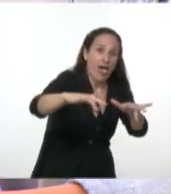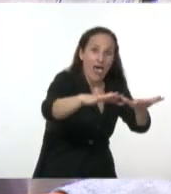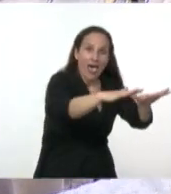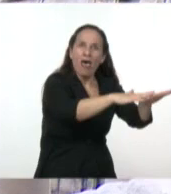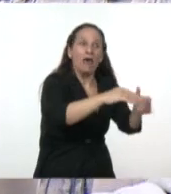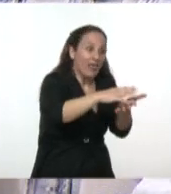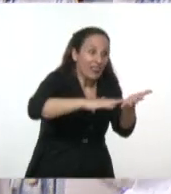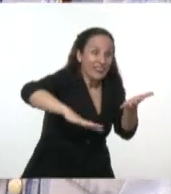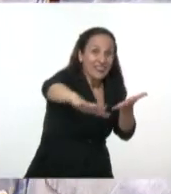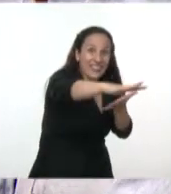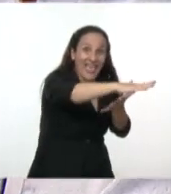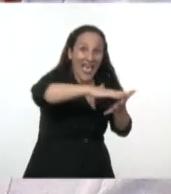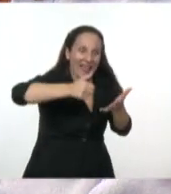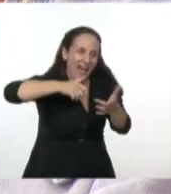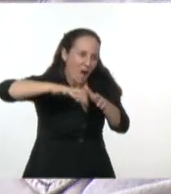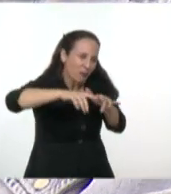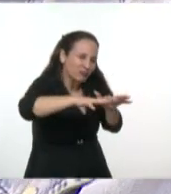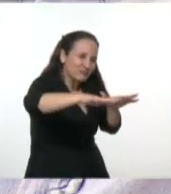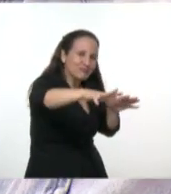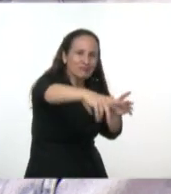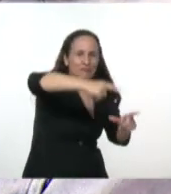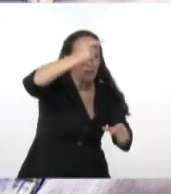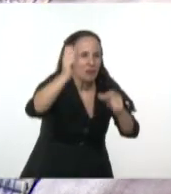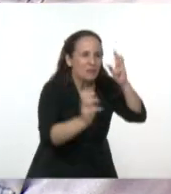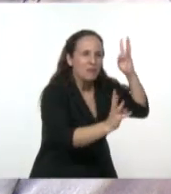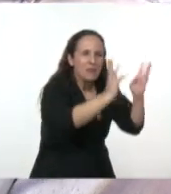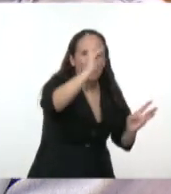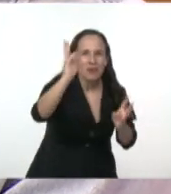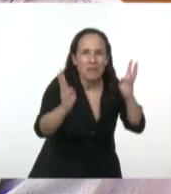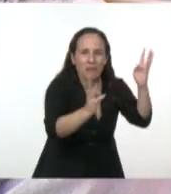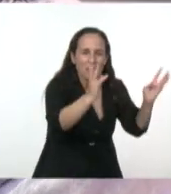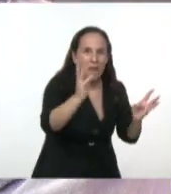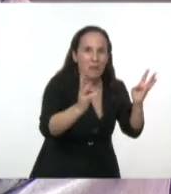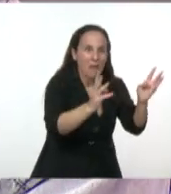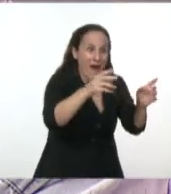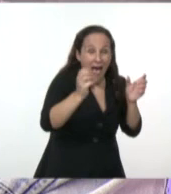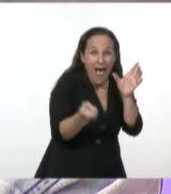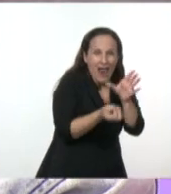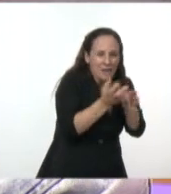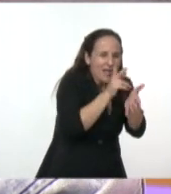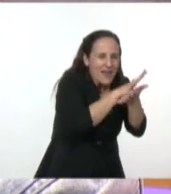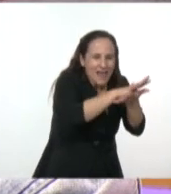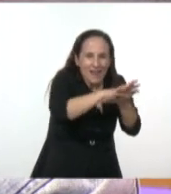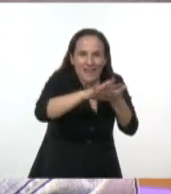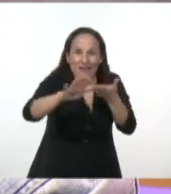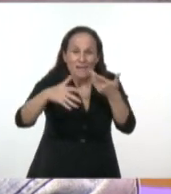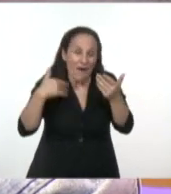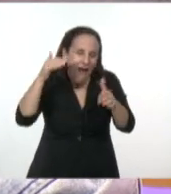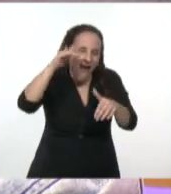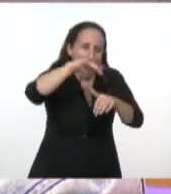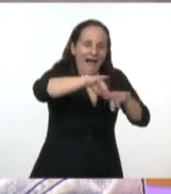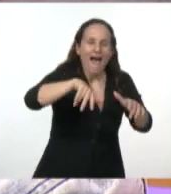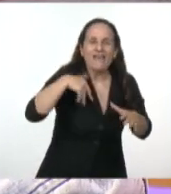fértiles estas tierras áridas. Por la mañanita, en sus aguas límpidas, qué grato es el baño. Sus